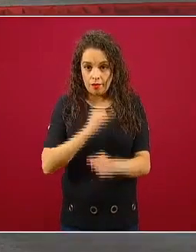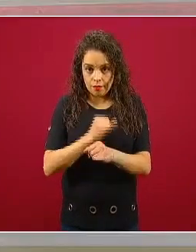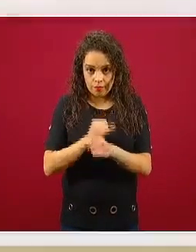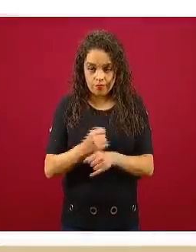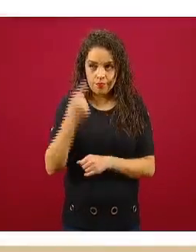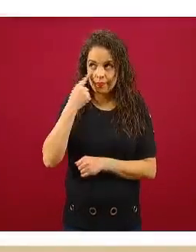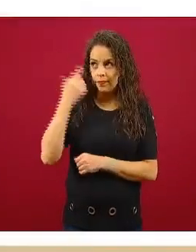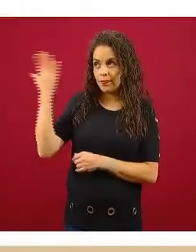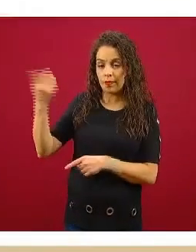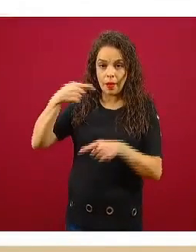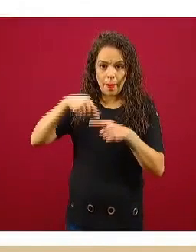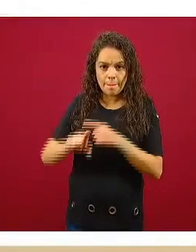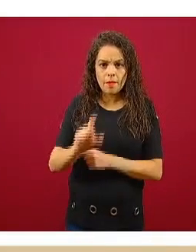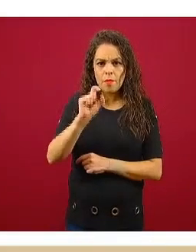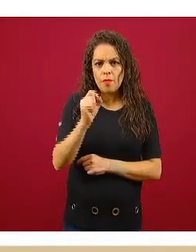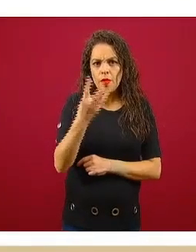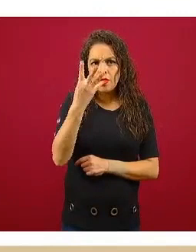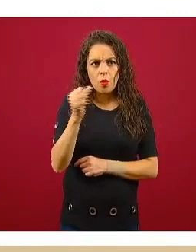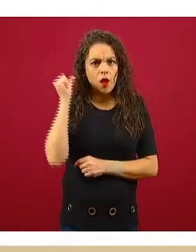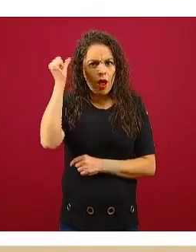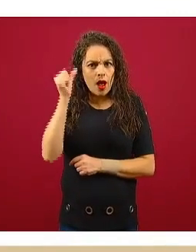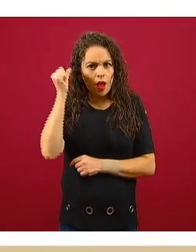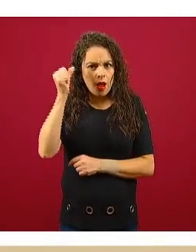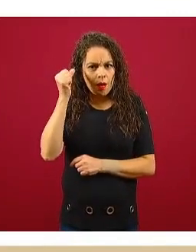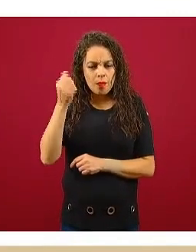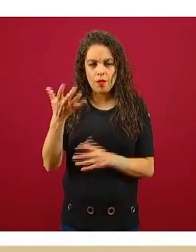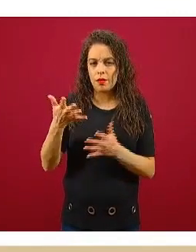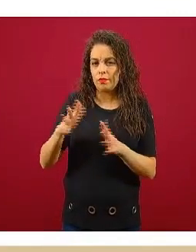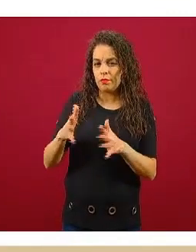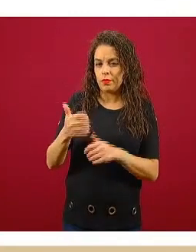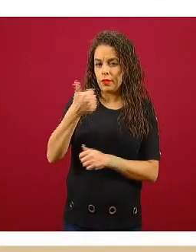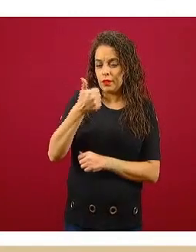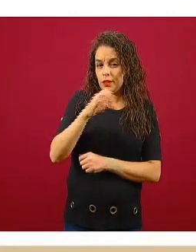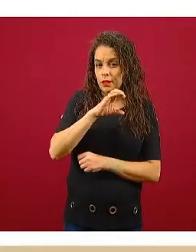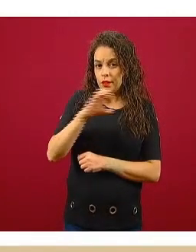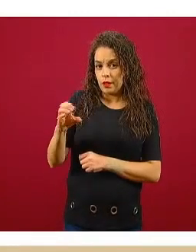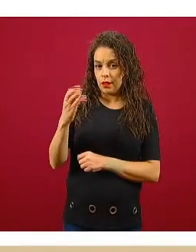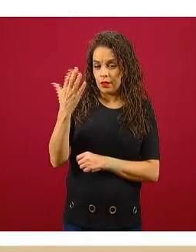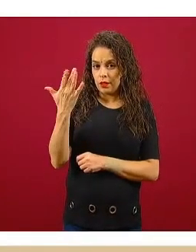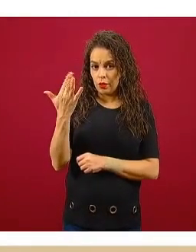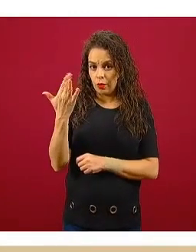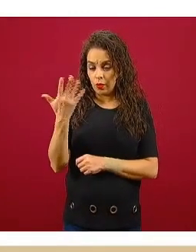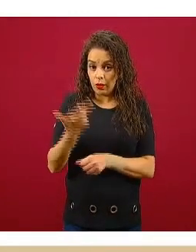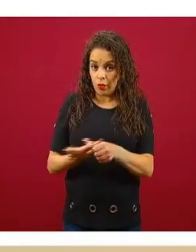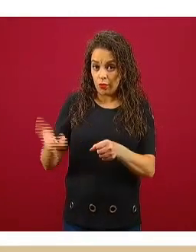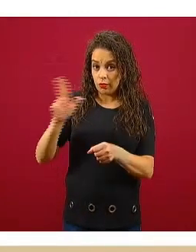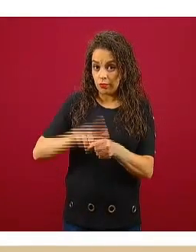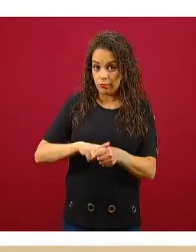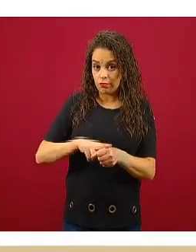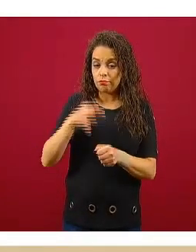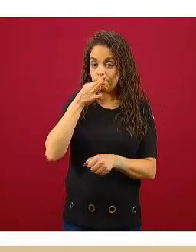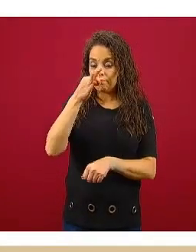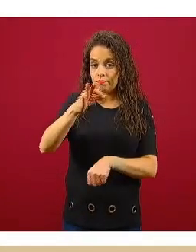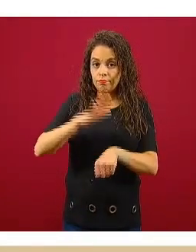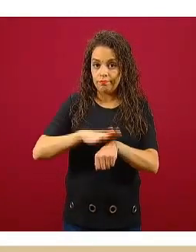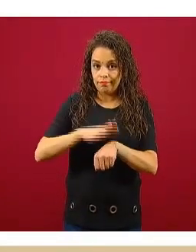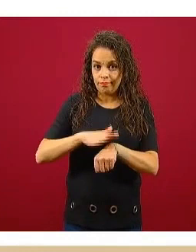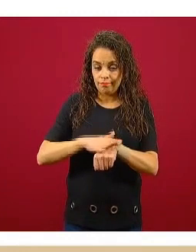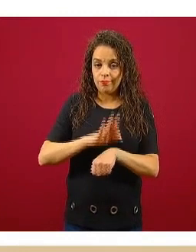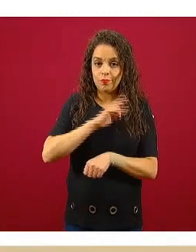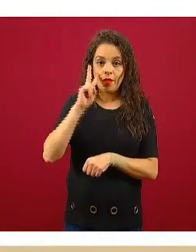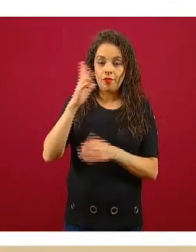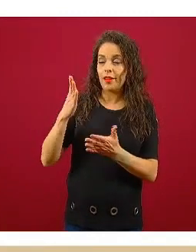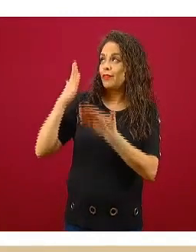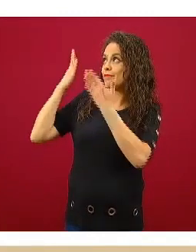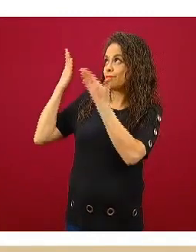por el 24 de abril con alrededor de 650 hospitales notificantes, y por ejemplo